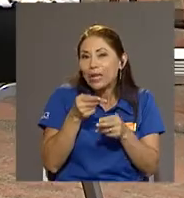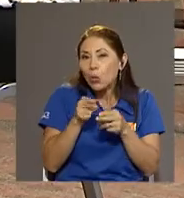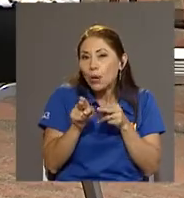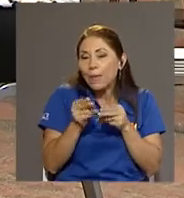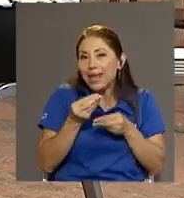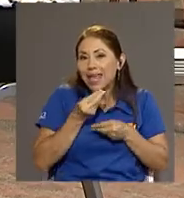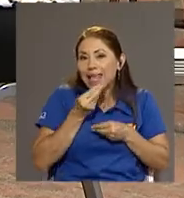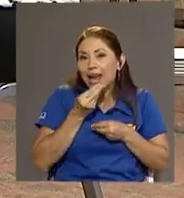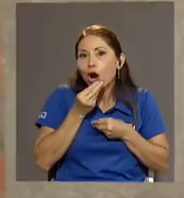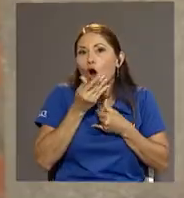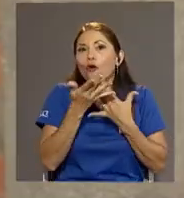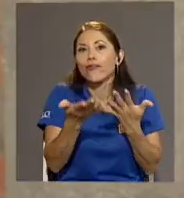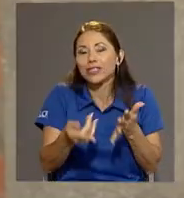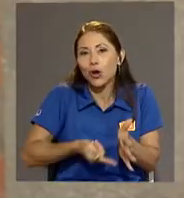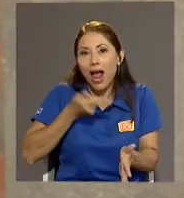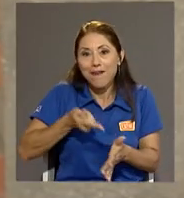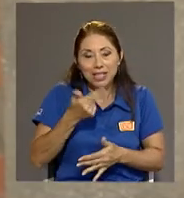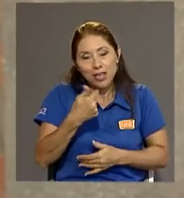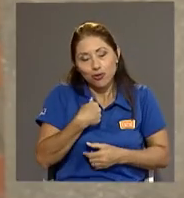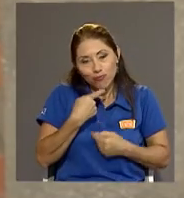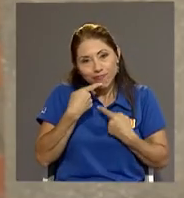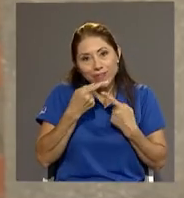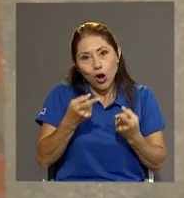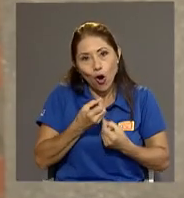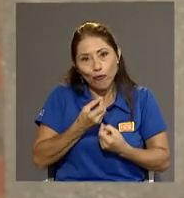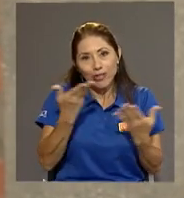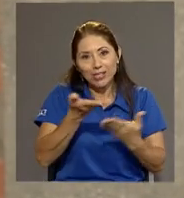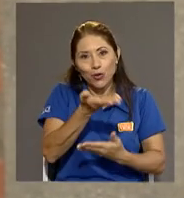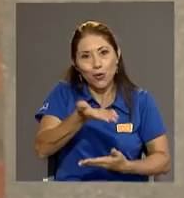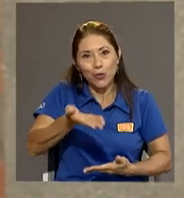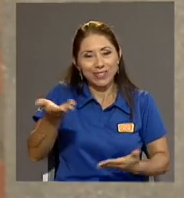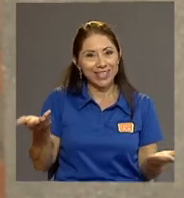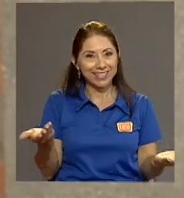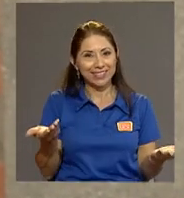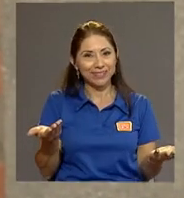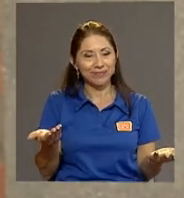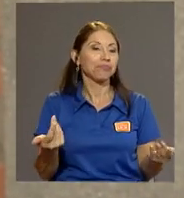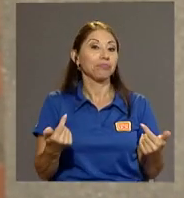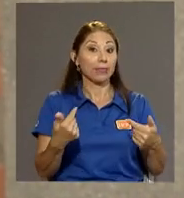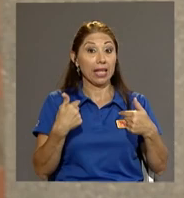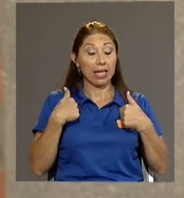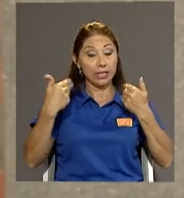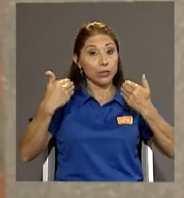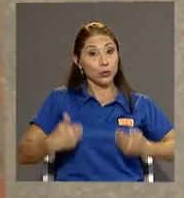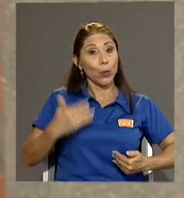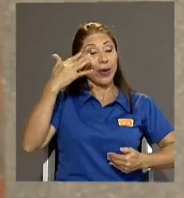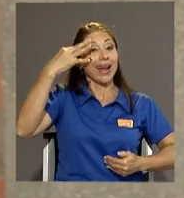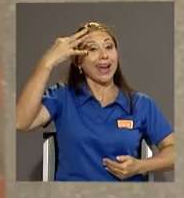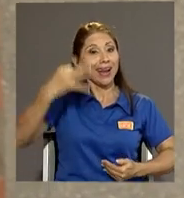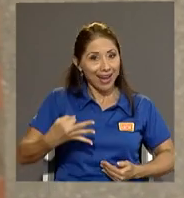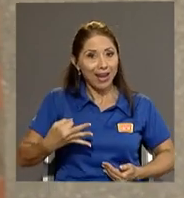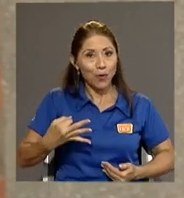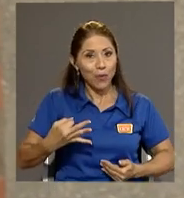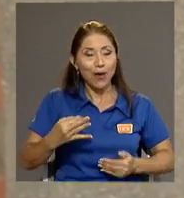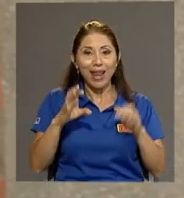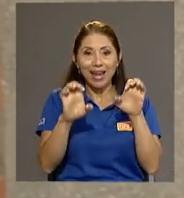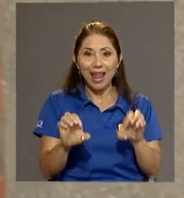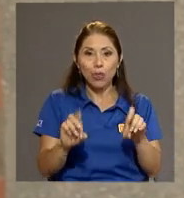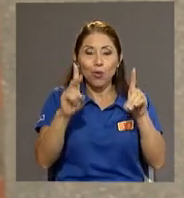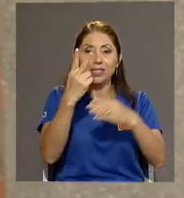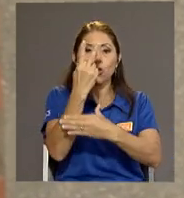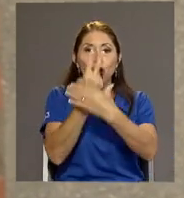vez en cuando les confieso cosas, amigas y amigos, es que yo creo en la educación